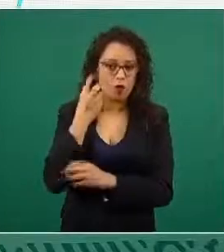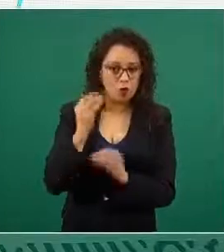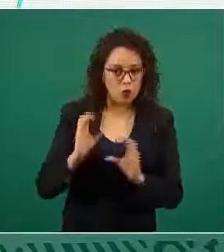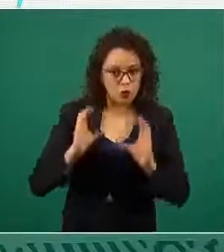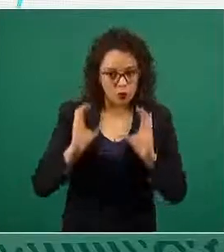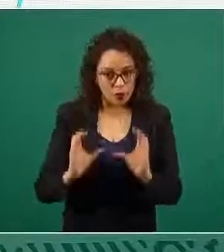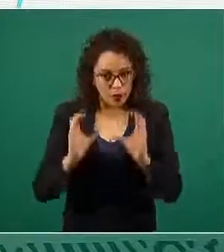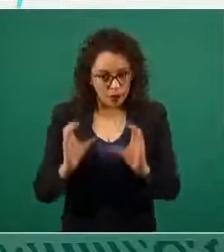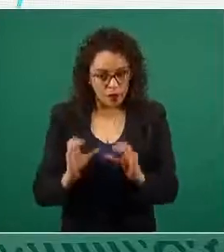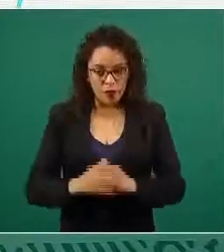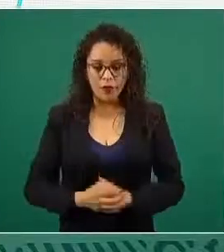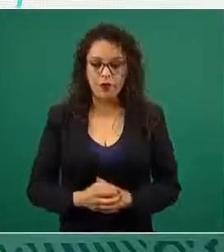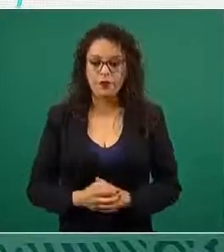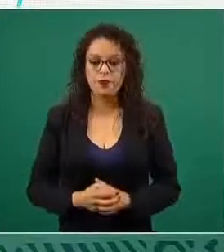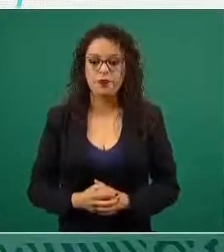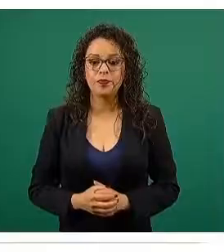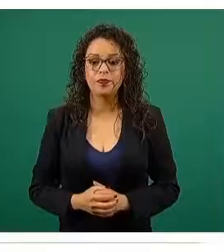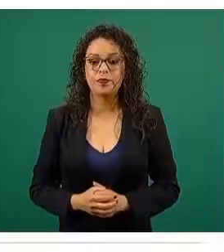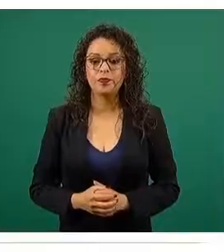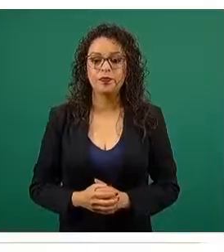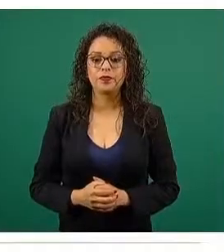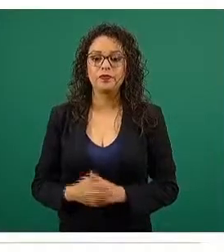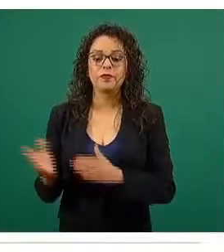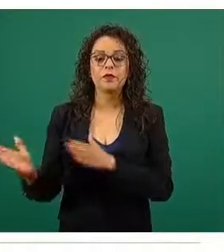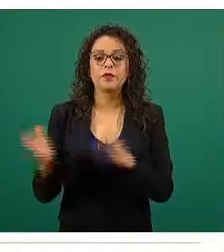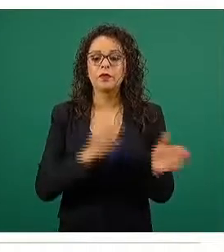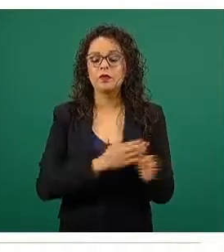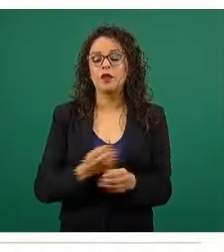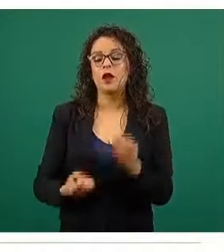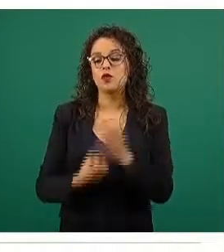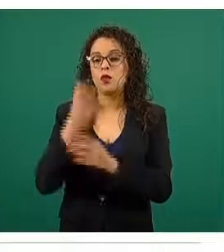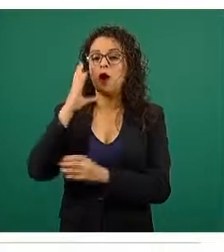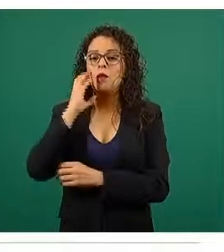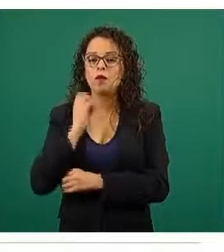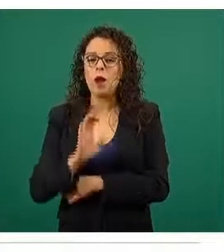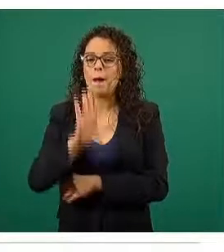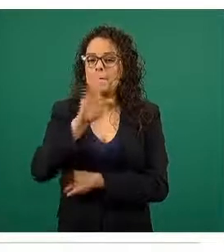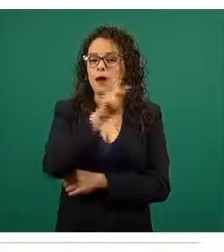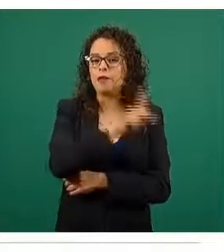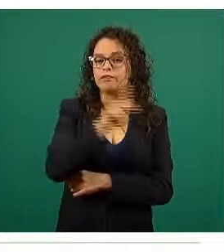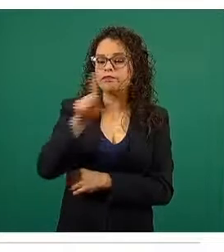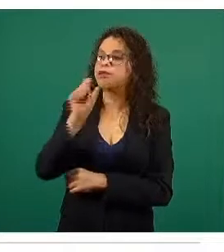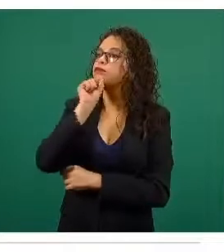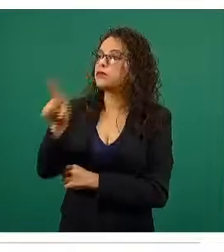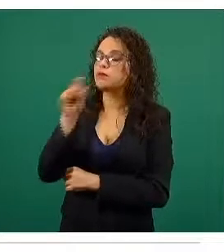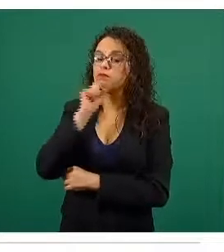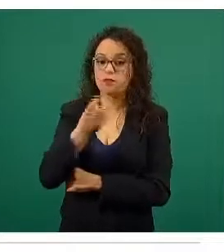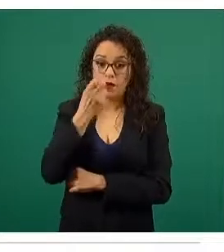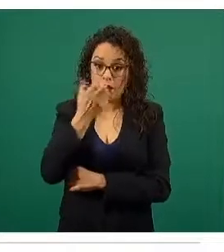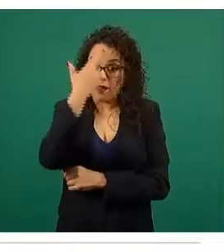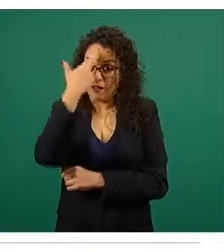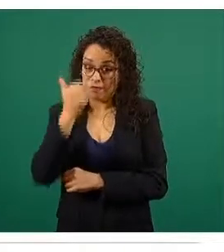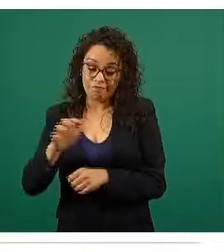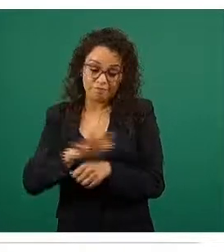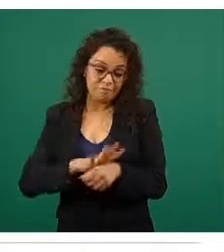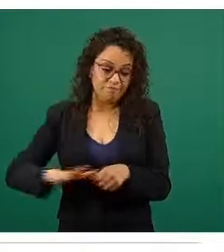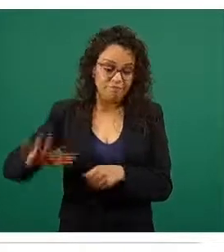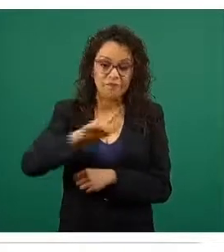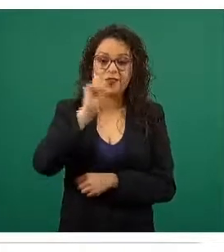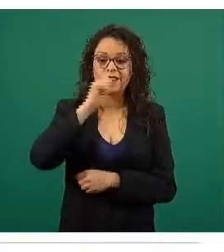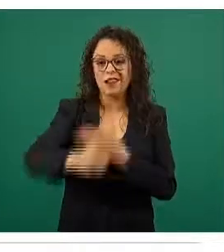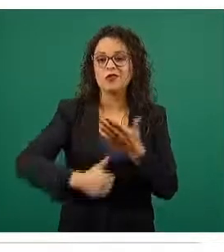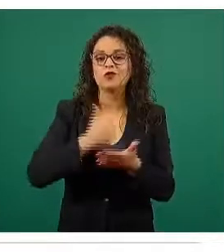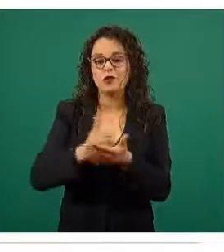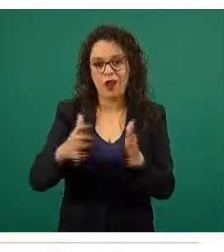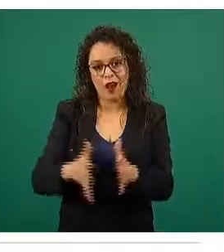siguiente. Nuevo León, semejante a Jalisco y también por mismas razones, zonas metropolitanas grandes